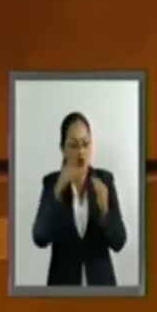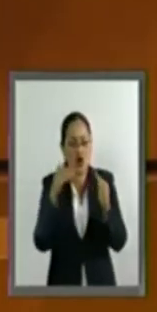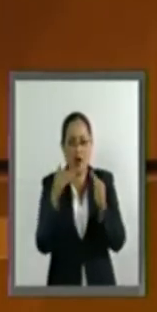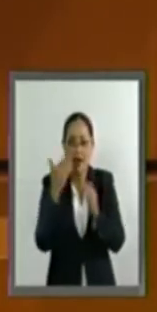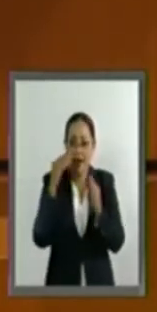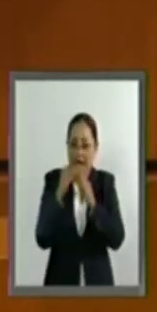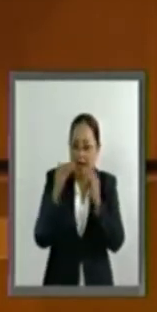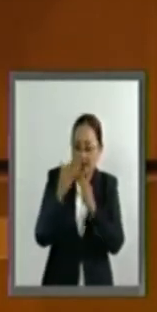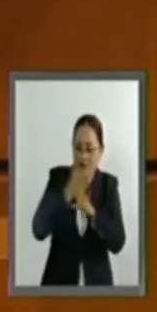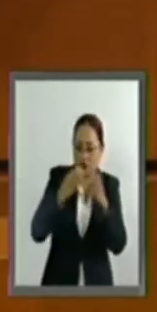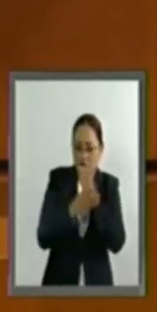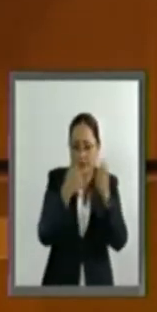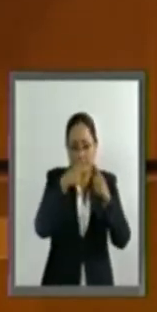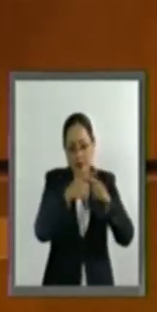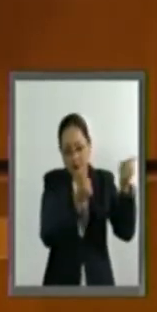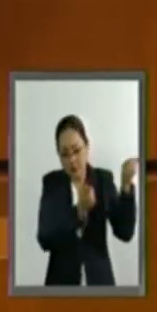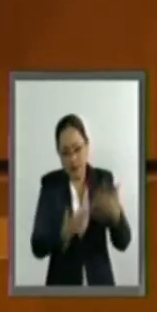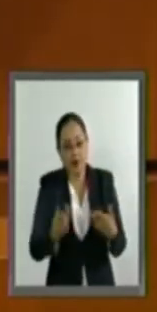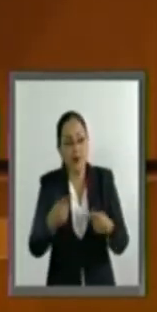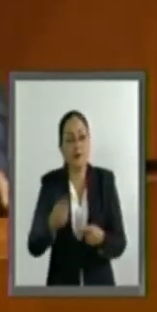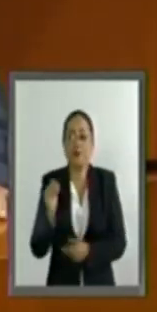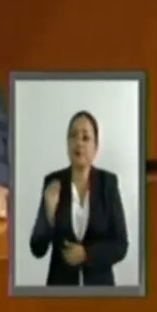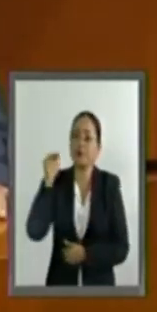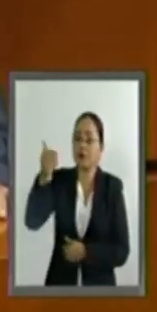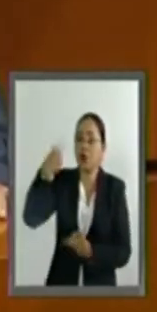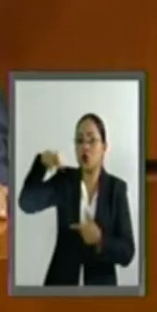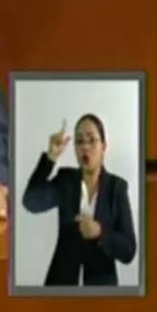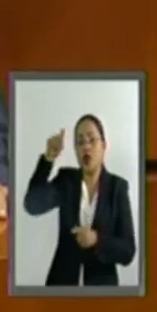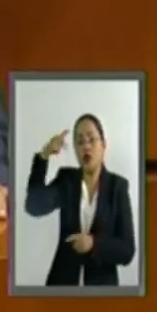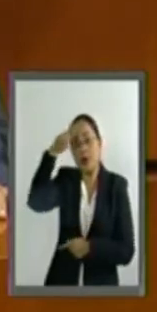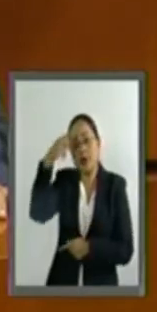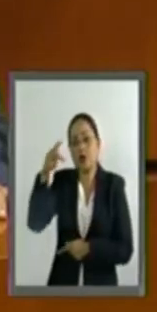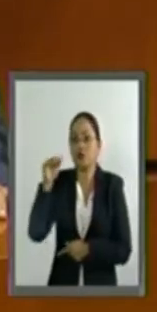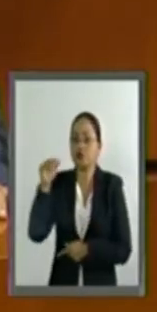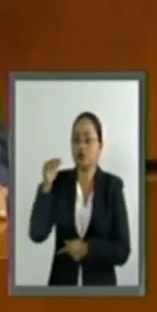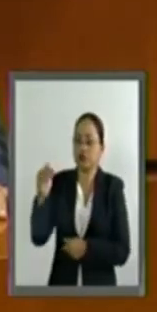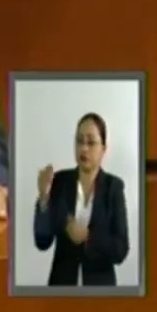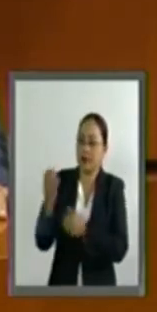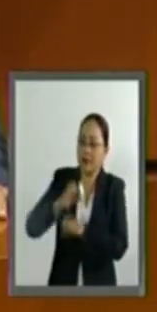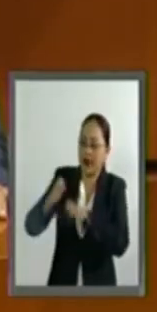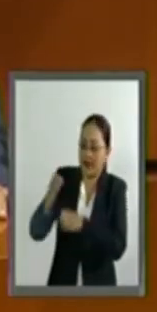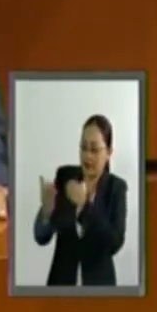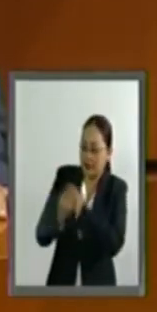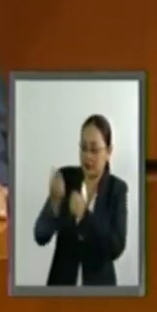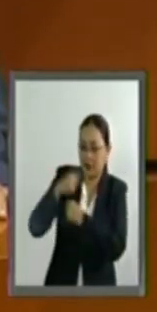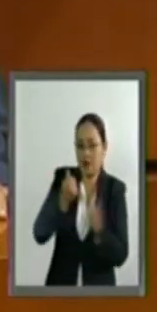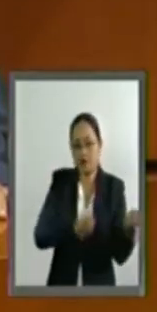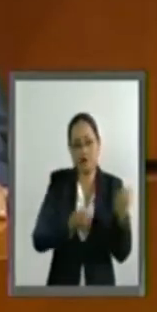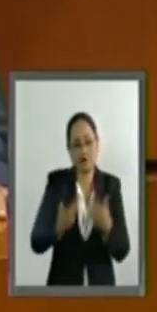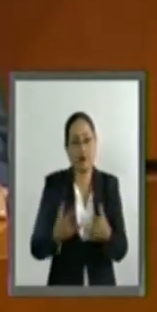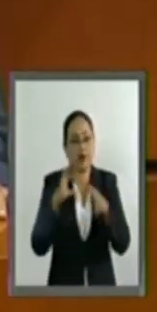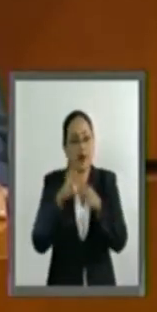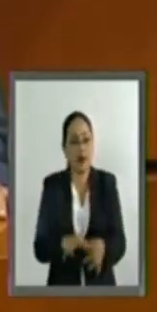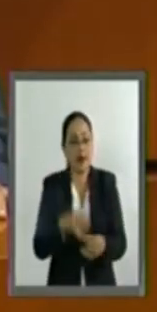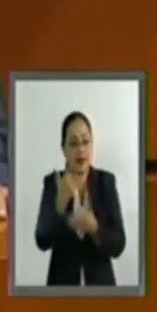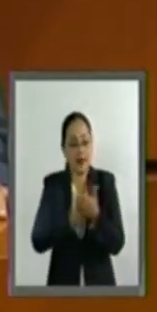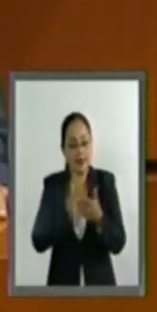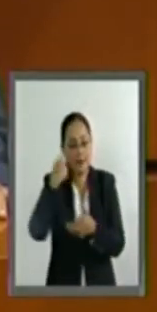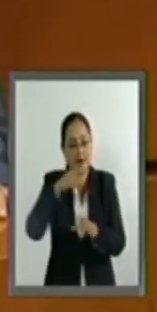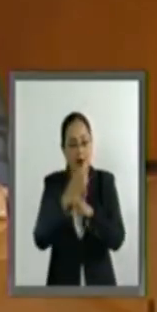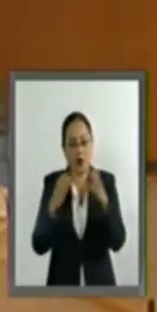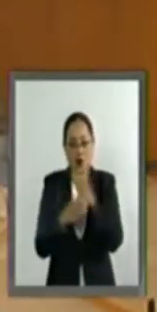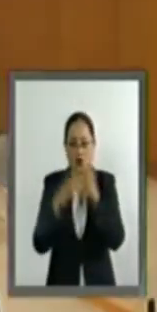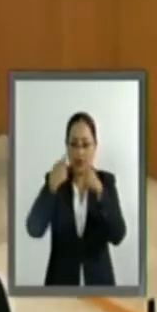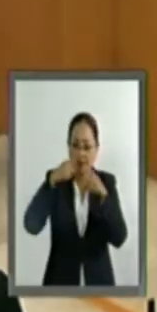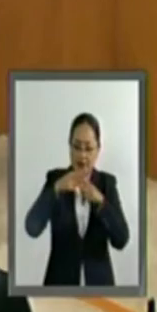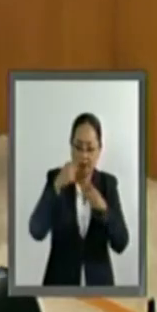documento se obtiene previa solicitud al consulado mexicano correspondiente al lugar de residencia, con una lista de relación de